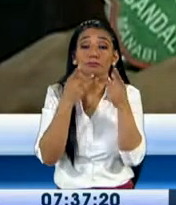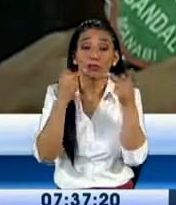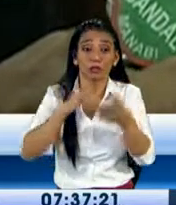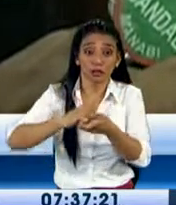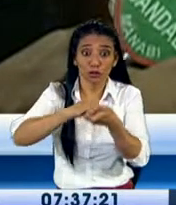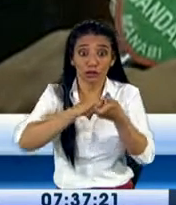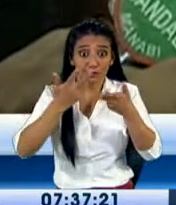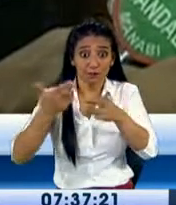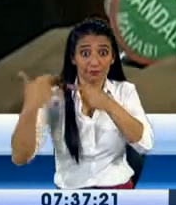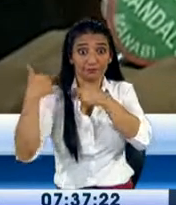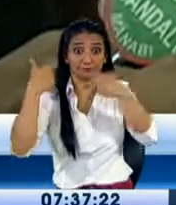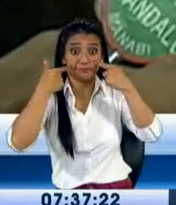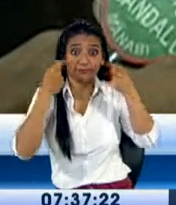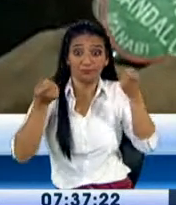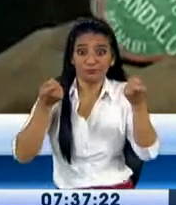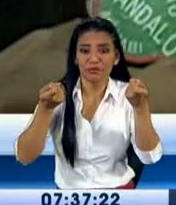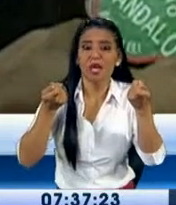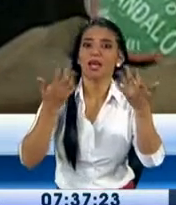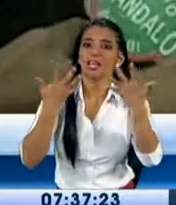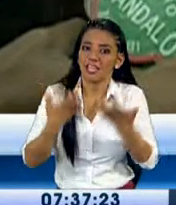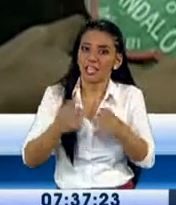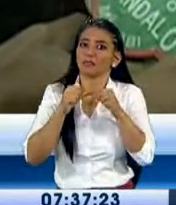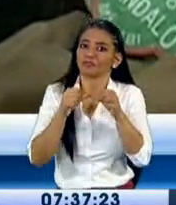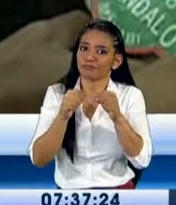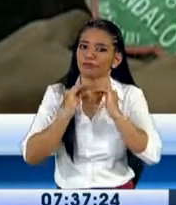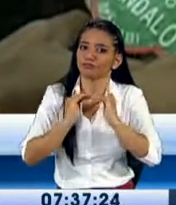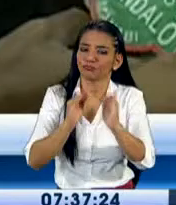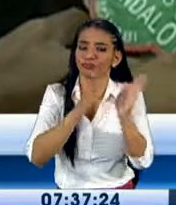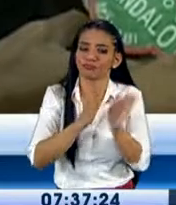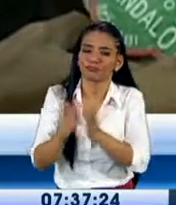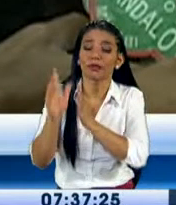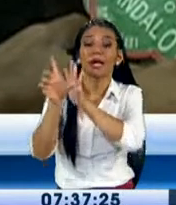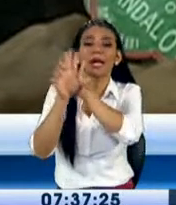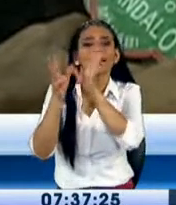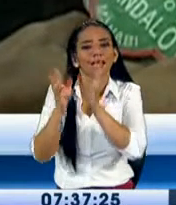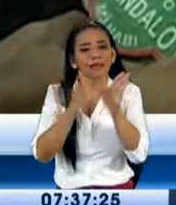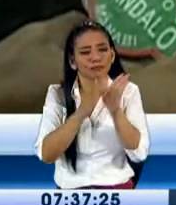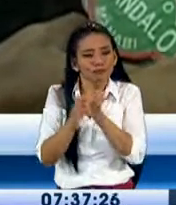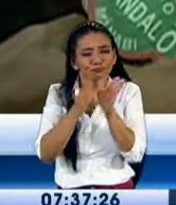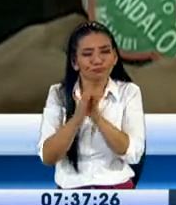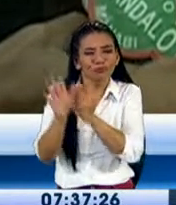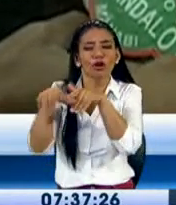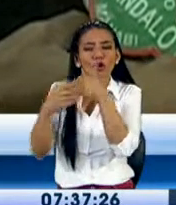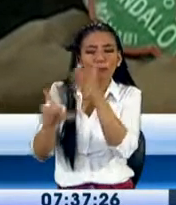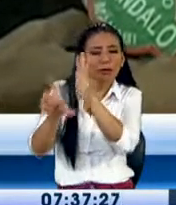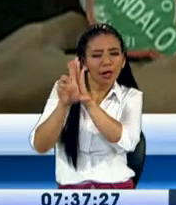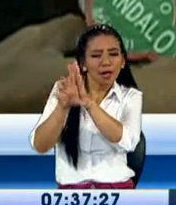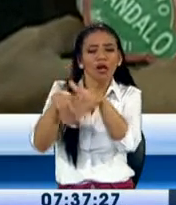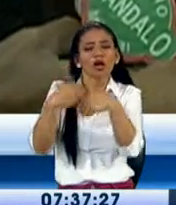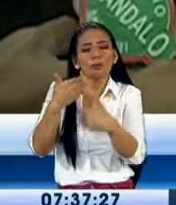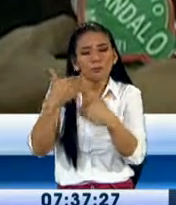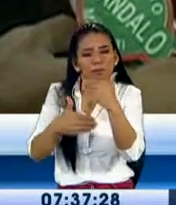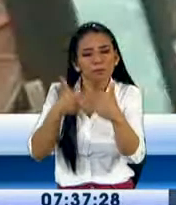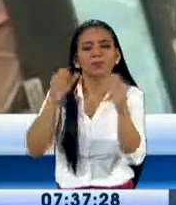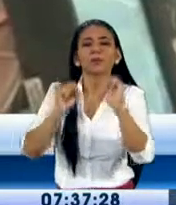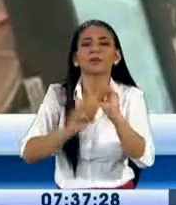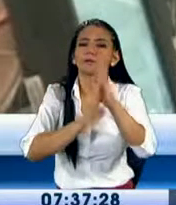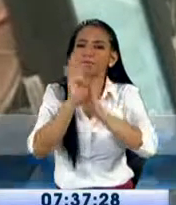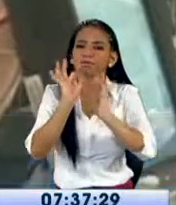sector entonces lo que pretende la ley es mejorar el escenario jurídico en el cual puedan desarrollarse este tipo de entidades